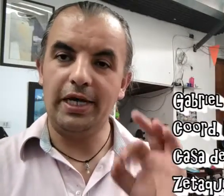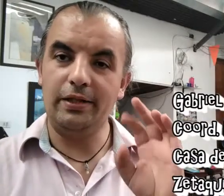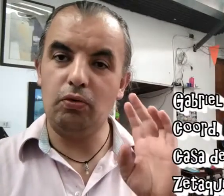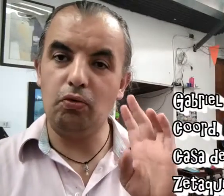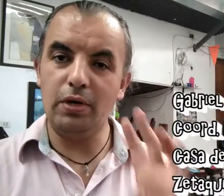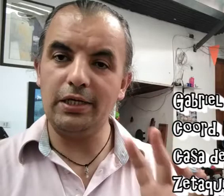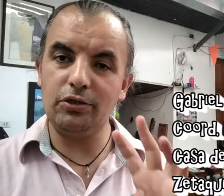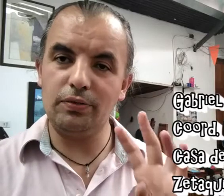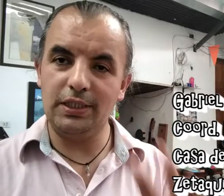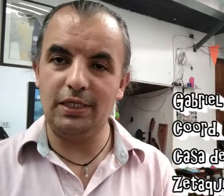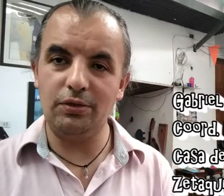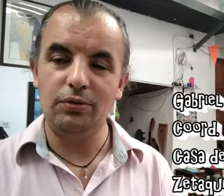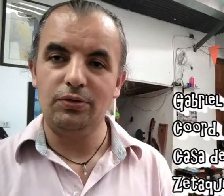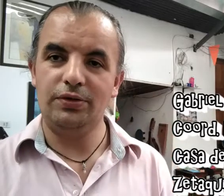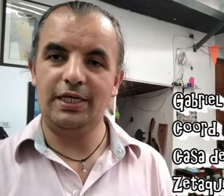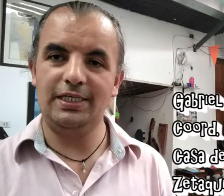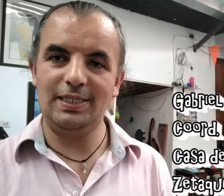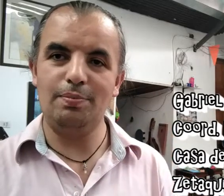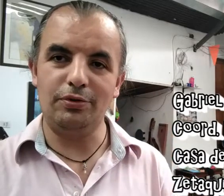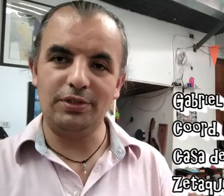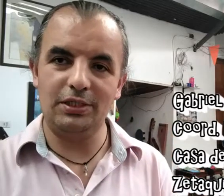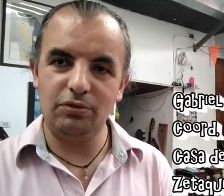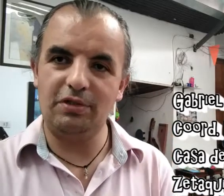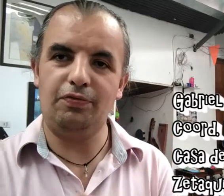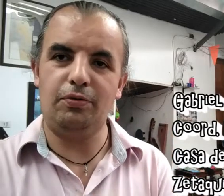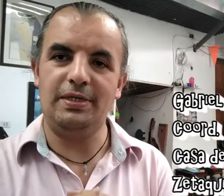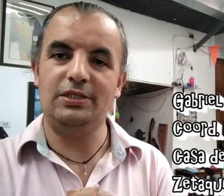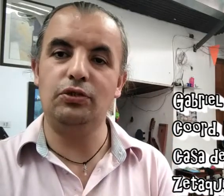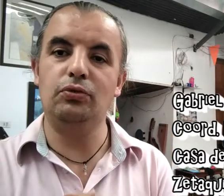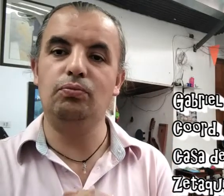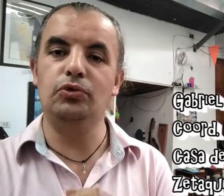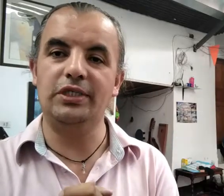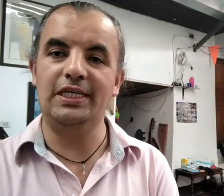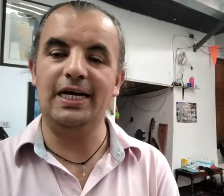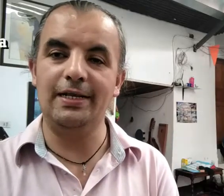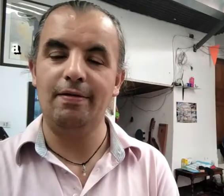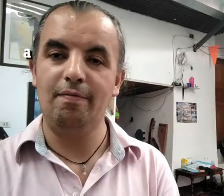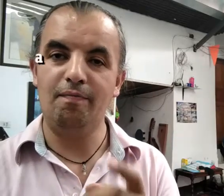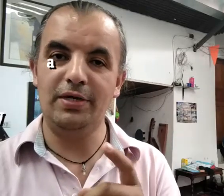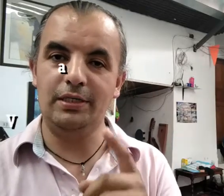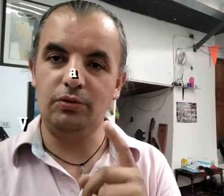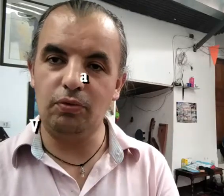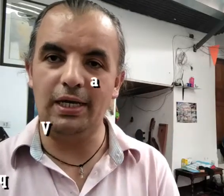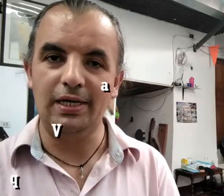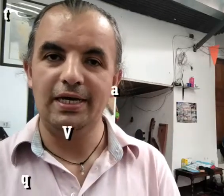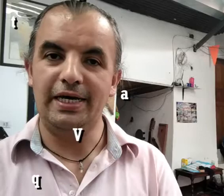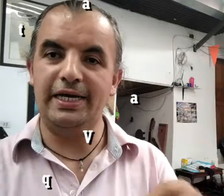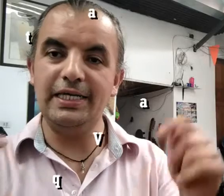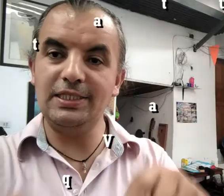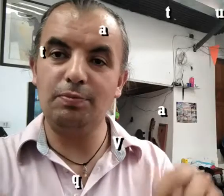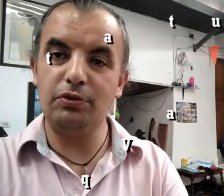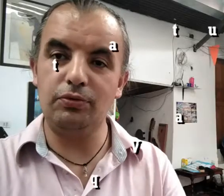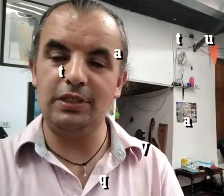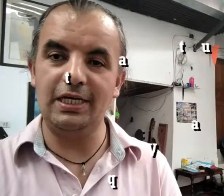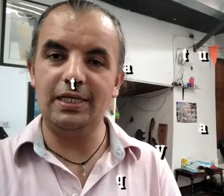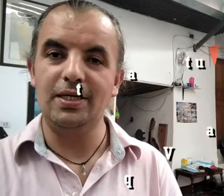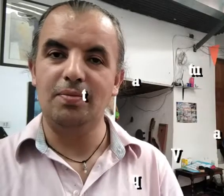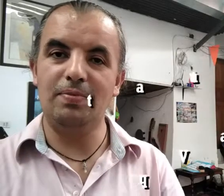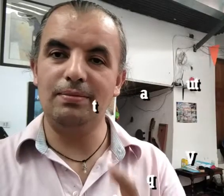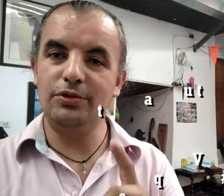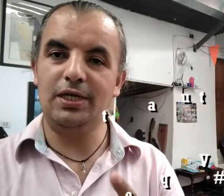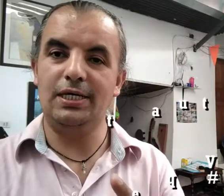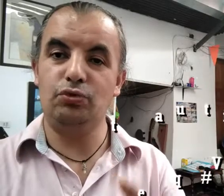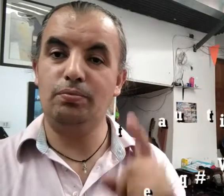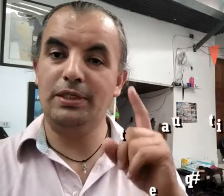el cuarto video de este proceso de formación musical virtual. En esta oportunidad